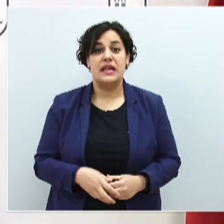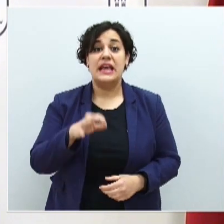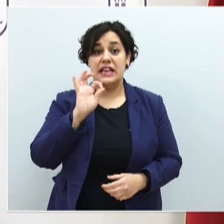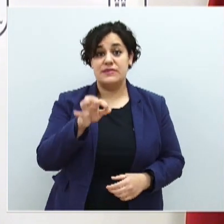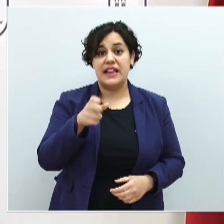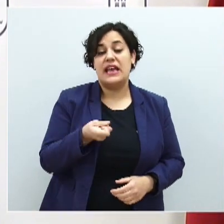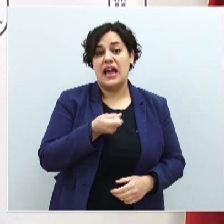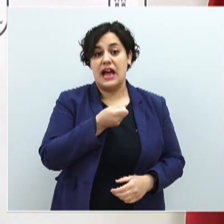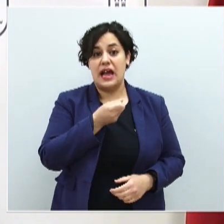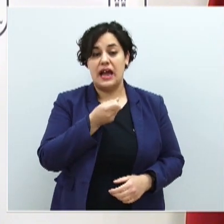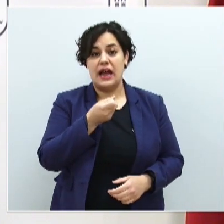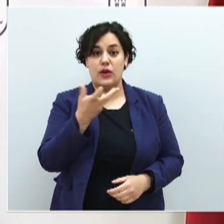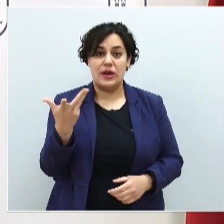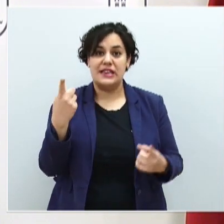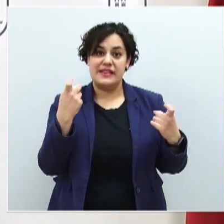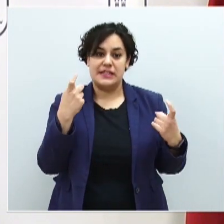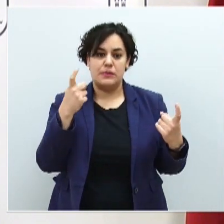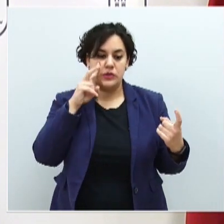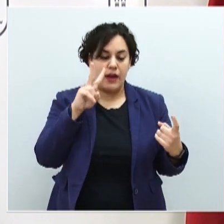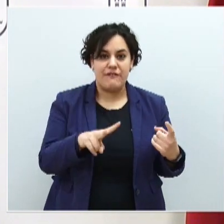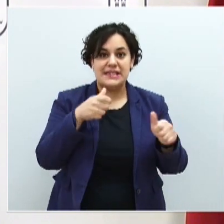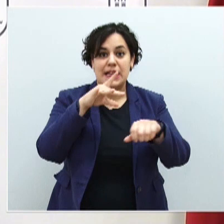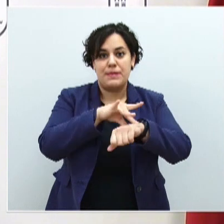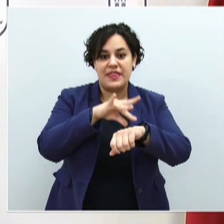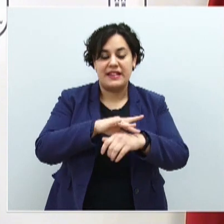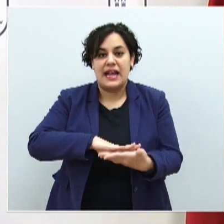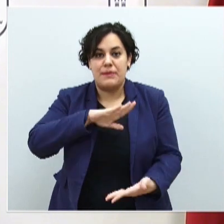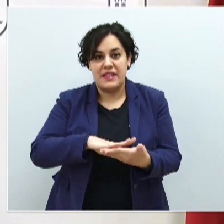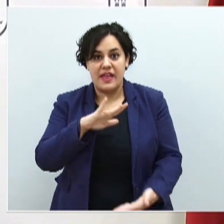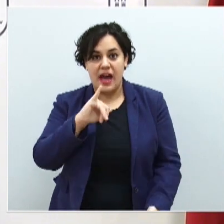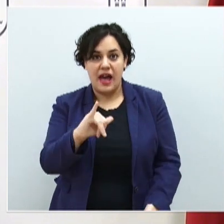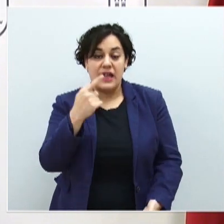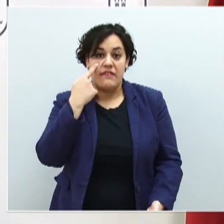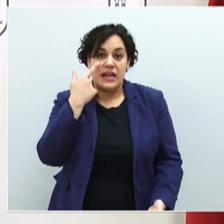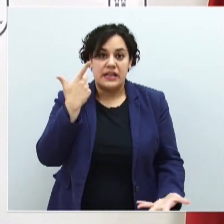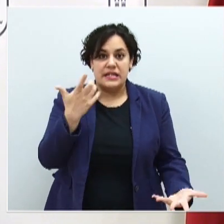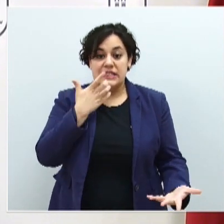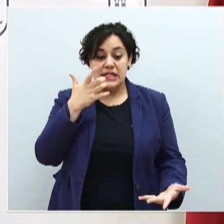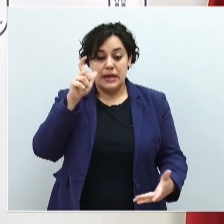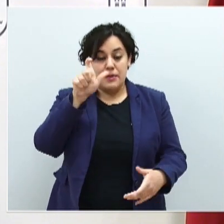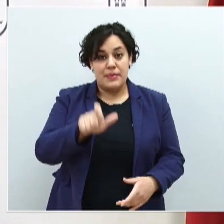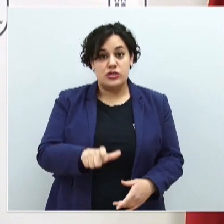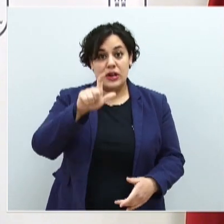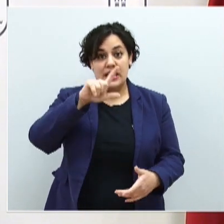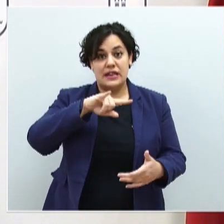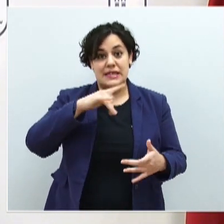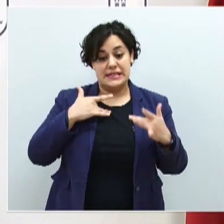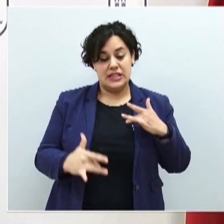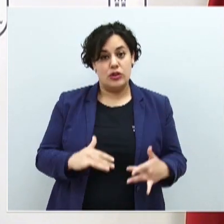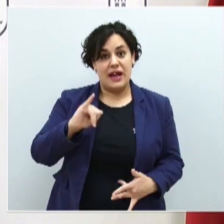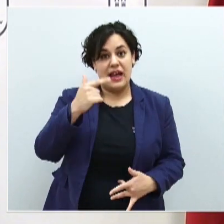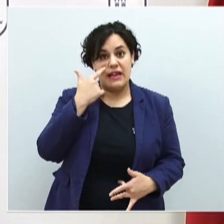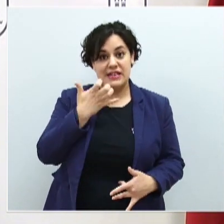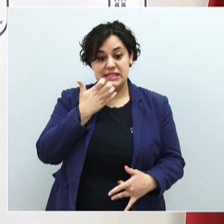aplicaciones, tanto el portal del paciente, que tiene capacidad como para, digamos, que la gente que tenga algún síntoma pueda ver qué enfermedades